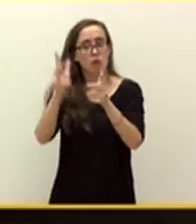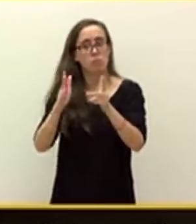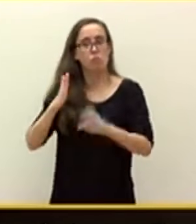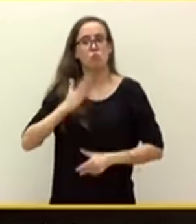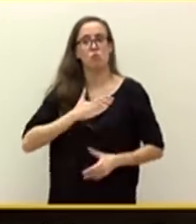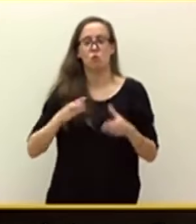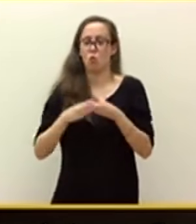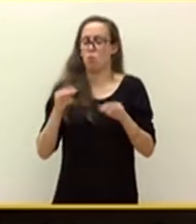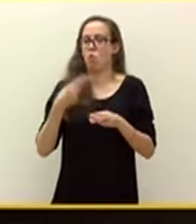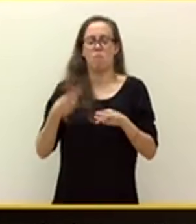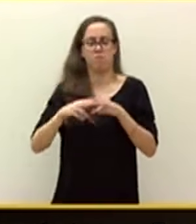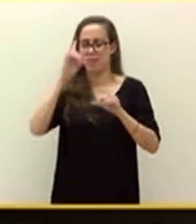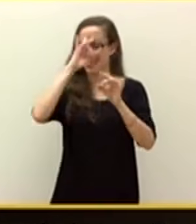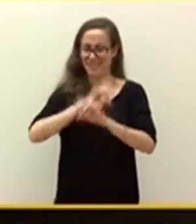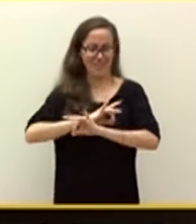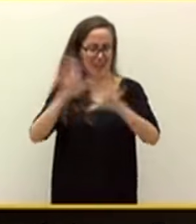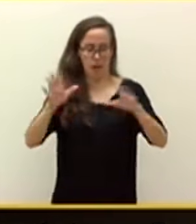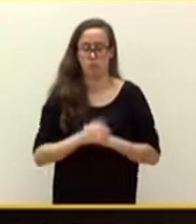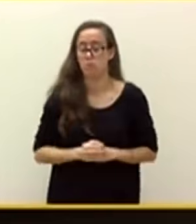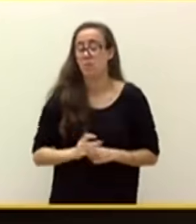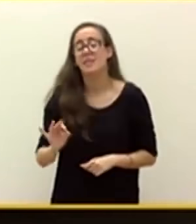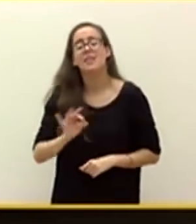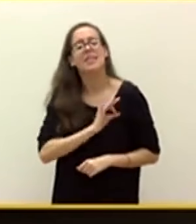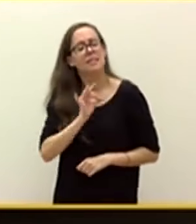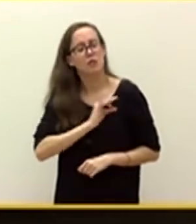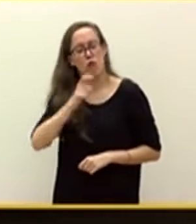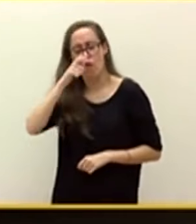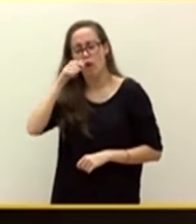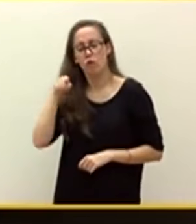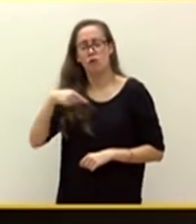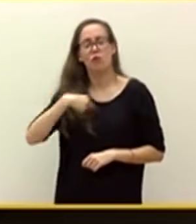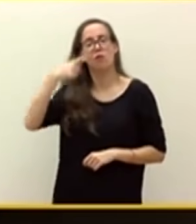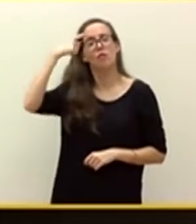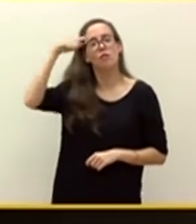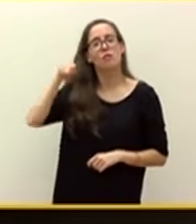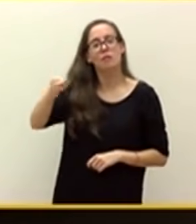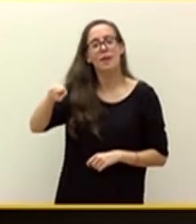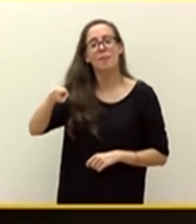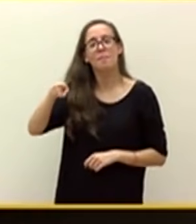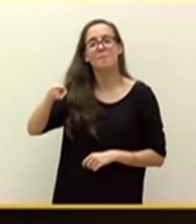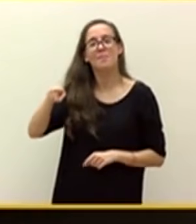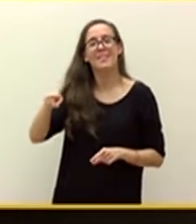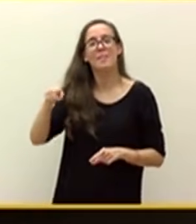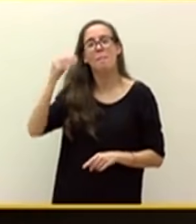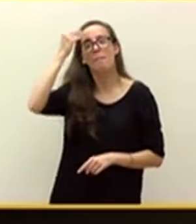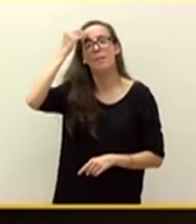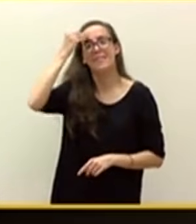Yo sé también, señor Fejó, que usted está pensando que podría ocurrir estos días lo del chiste-anécdota. Ya sabe,